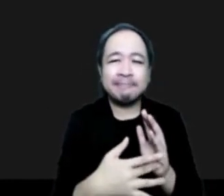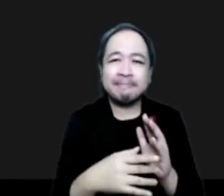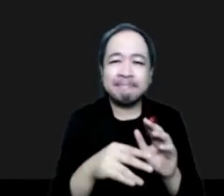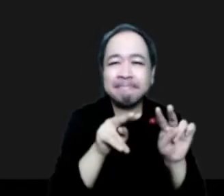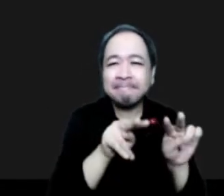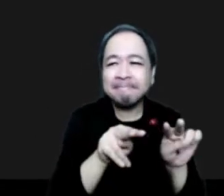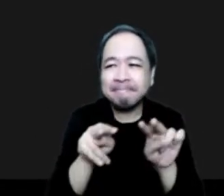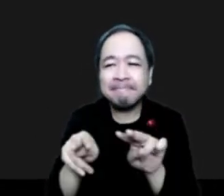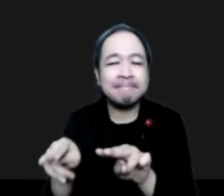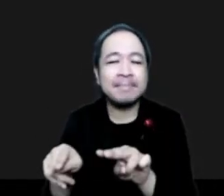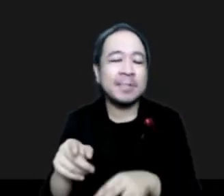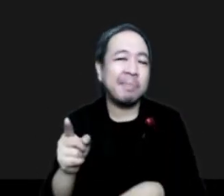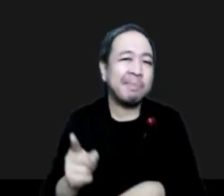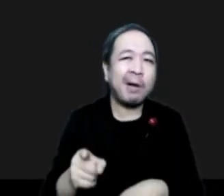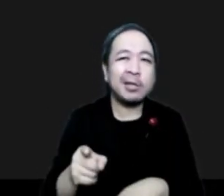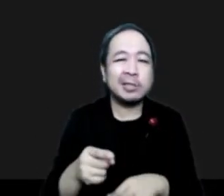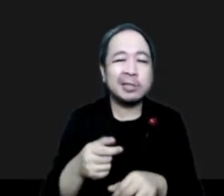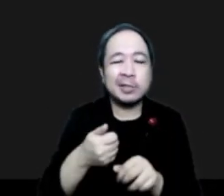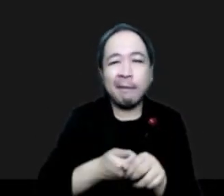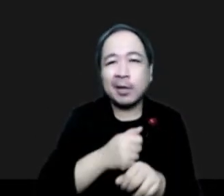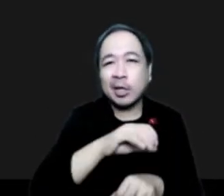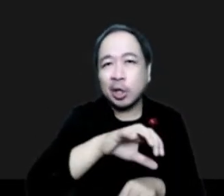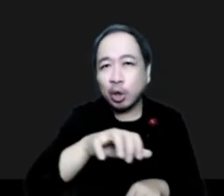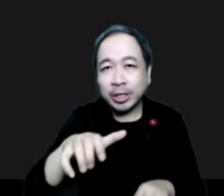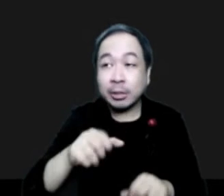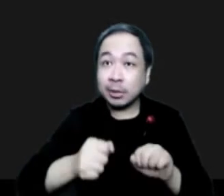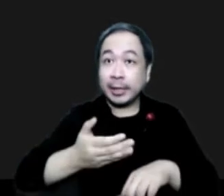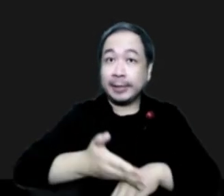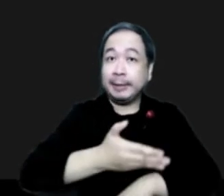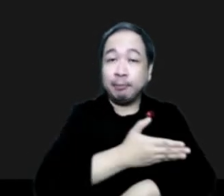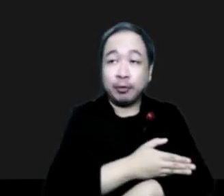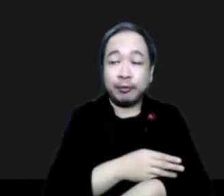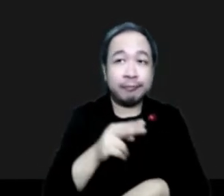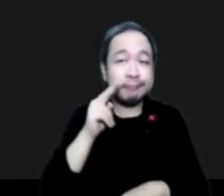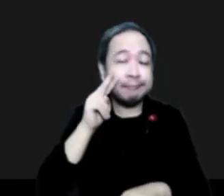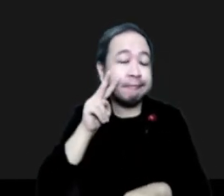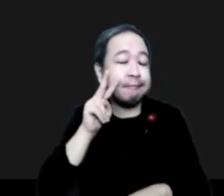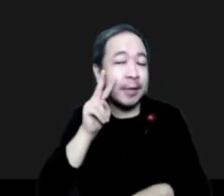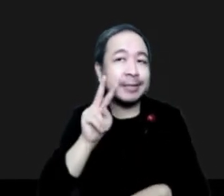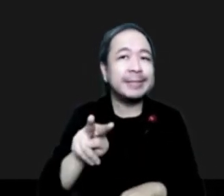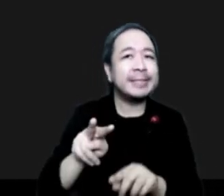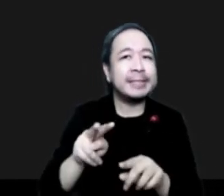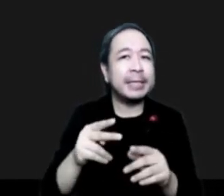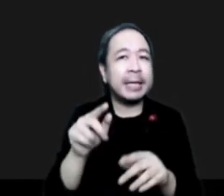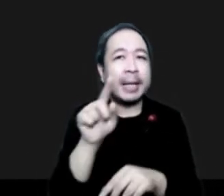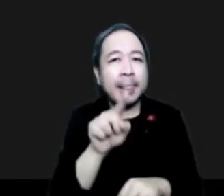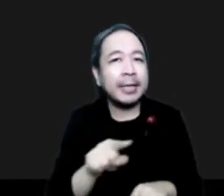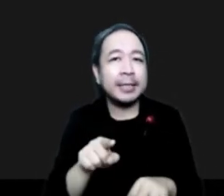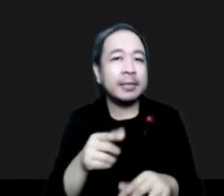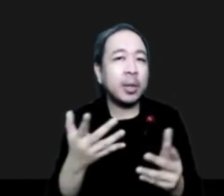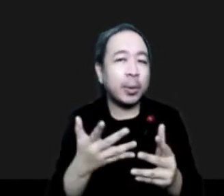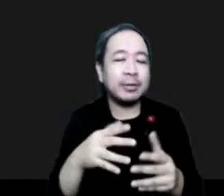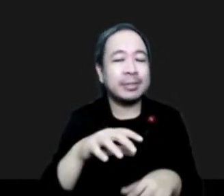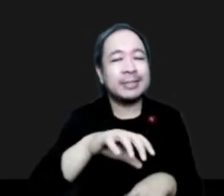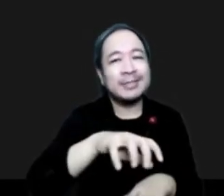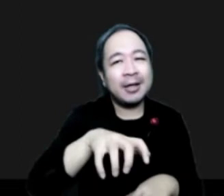descargas eléctricas en Centroamérica. De esto surgió la siguiente, el siguiente